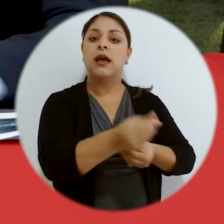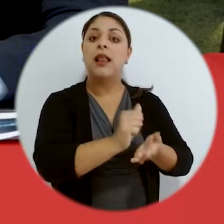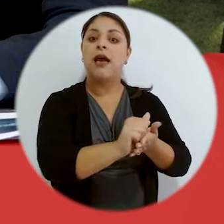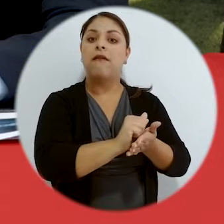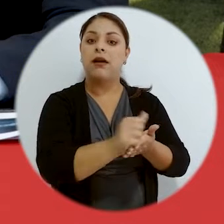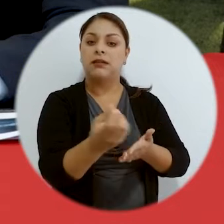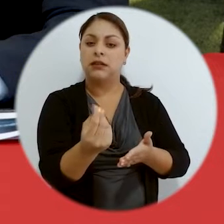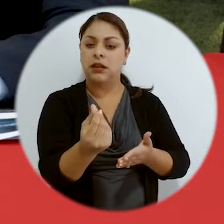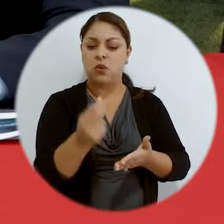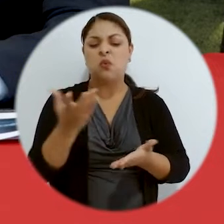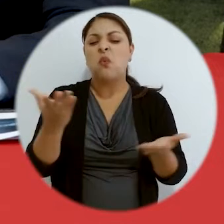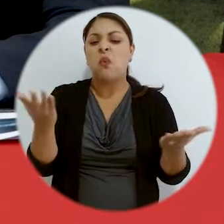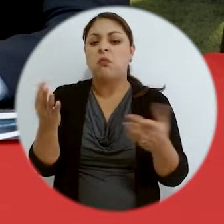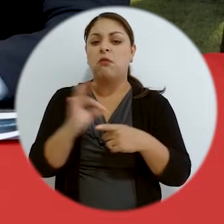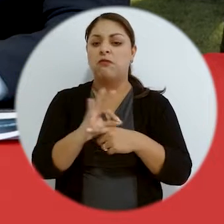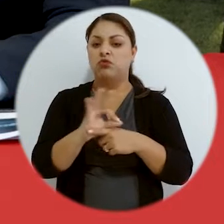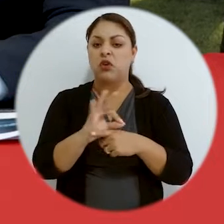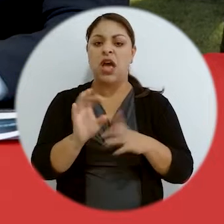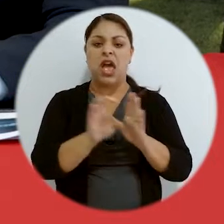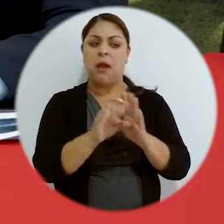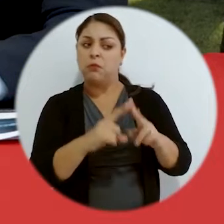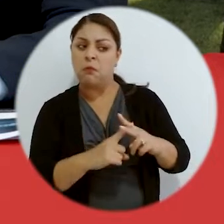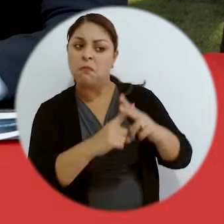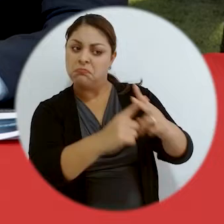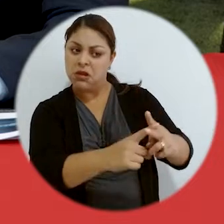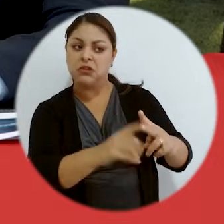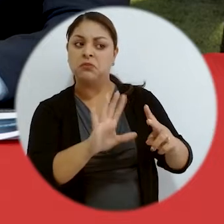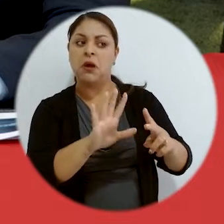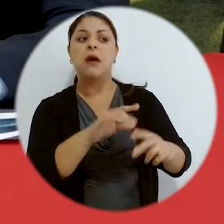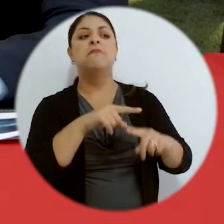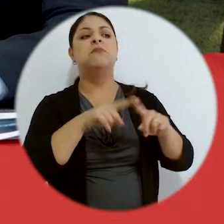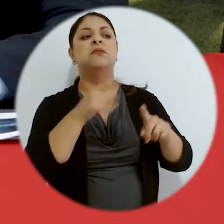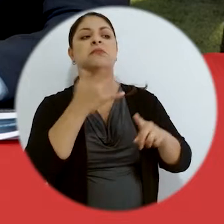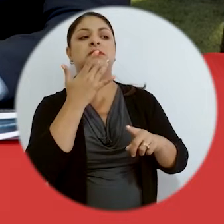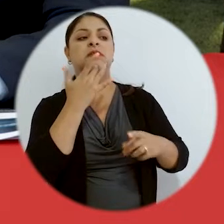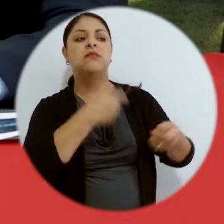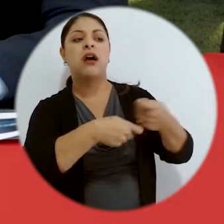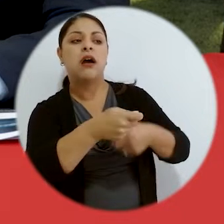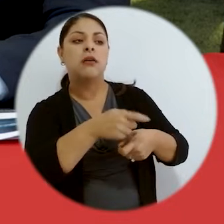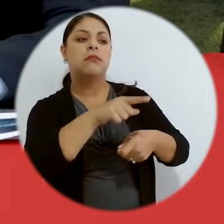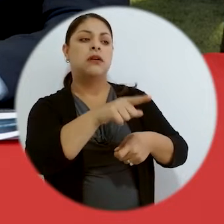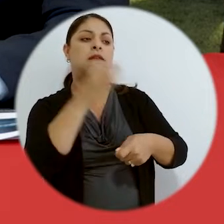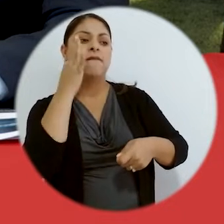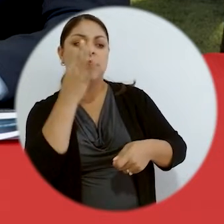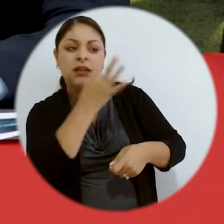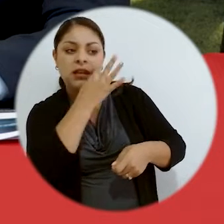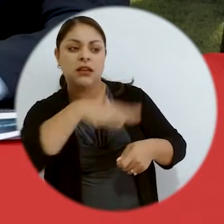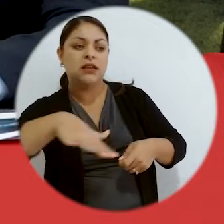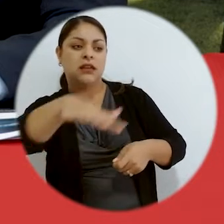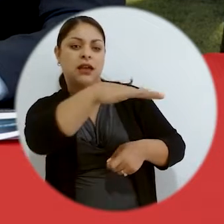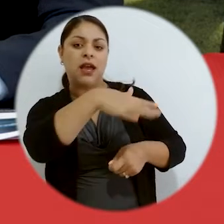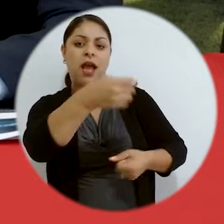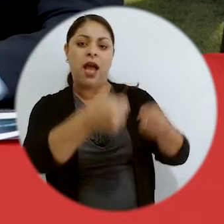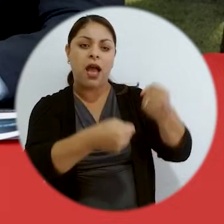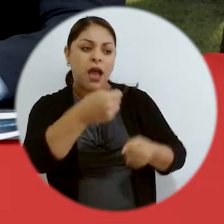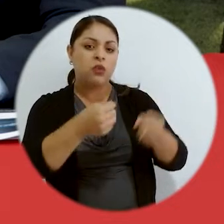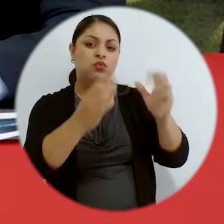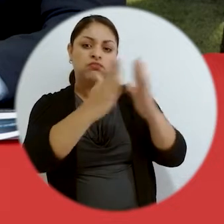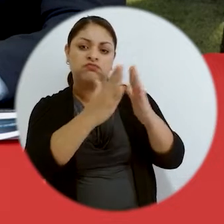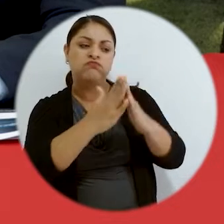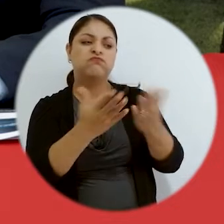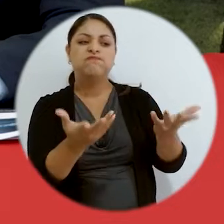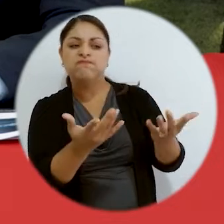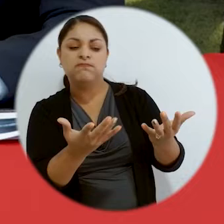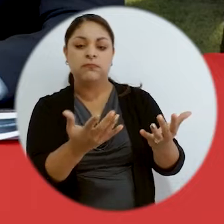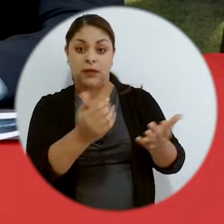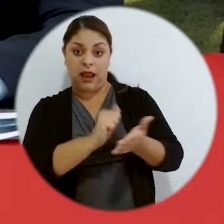cobrarle la deuda o que me la pague, sino de tratar de hacerme de esa propiedad, de ese vehículo, de esa moto, de esa finca. Mire, vea, si